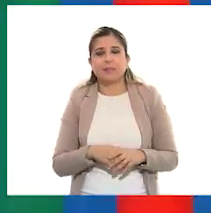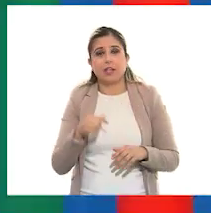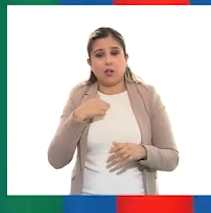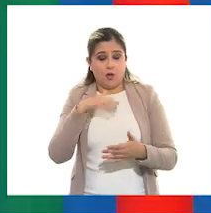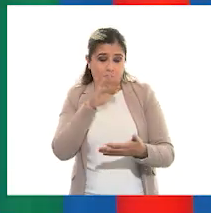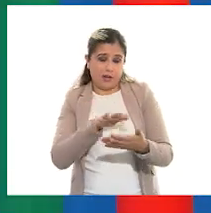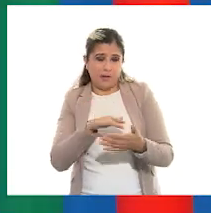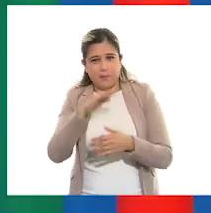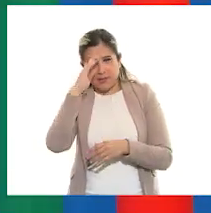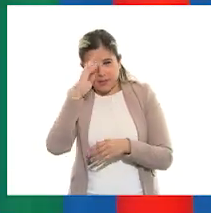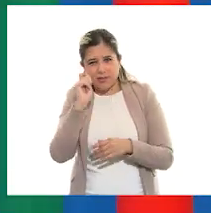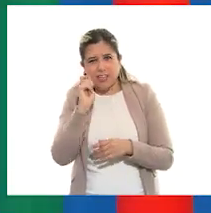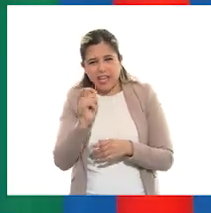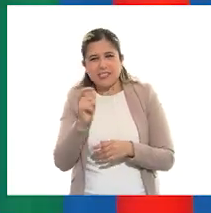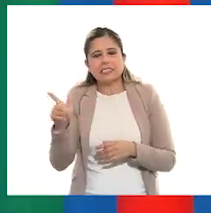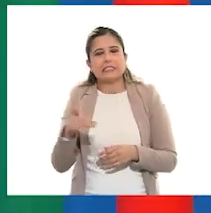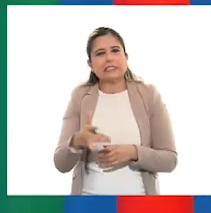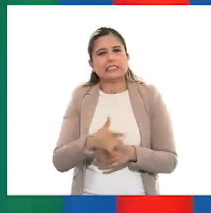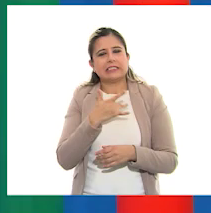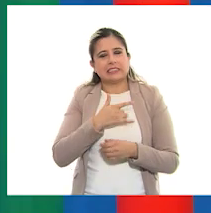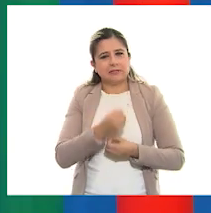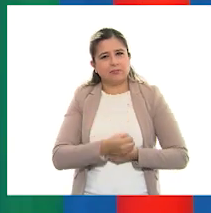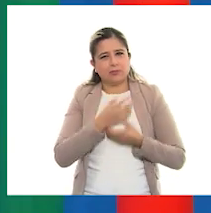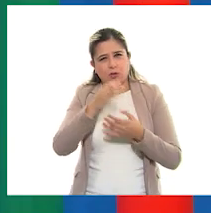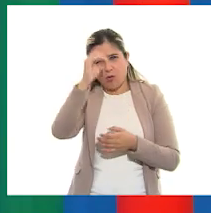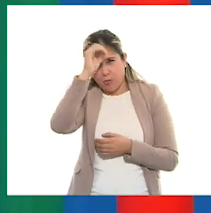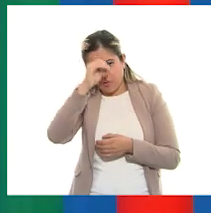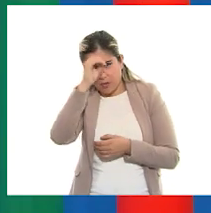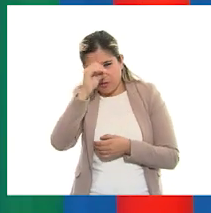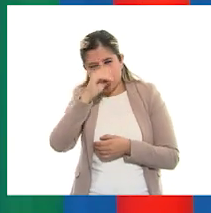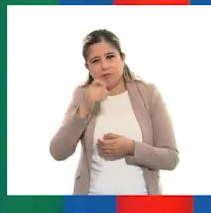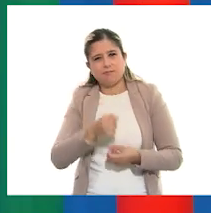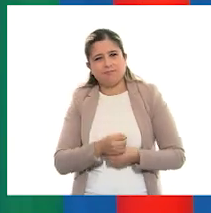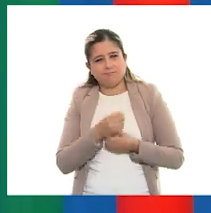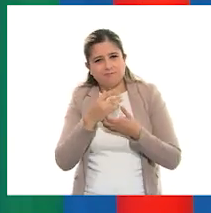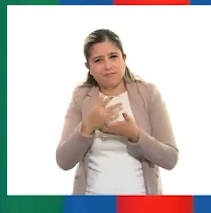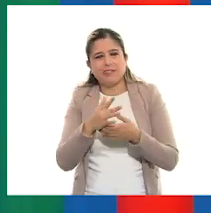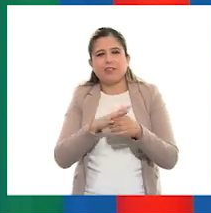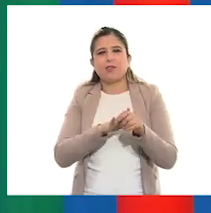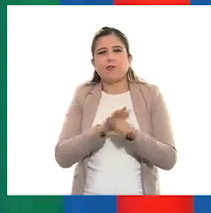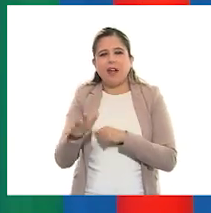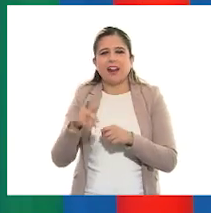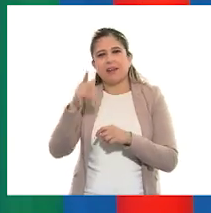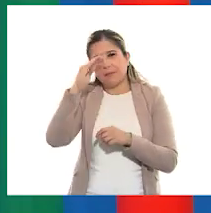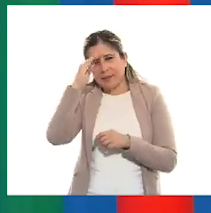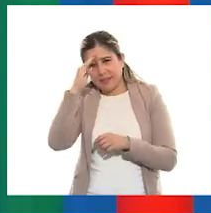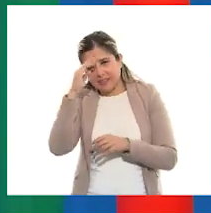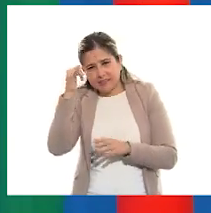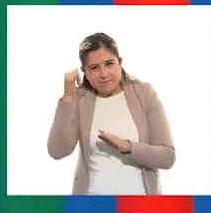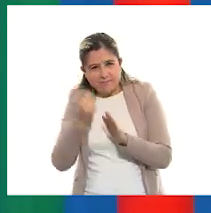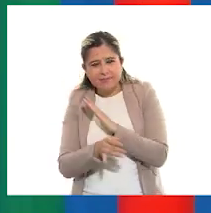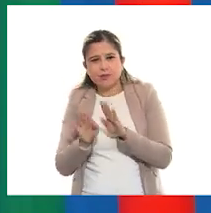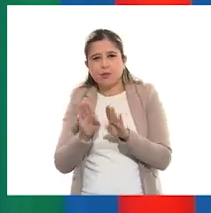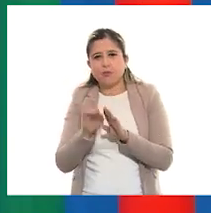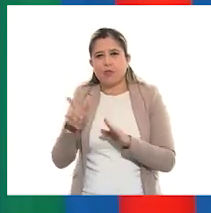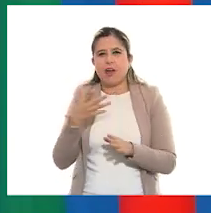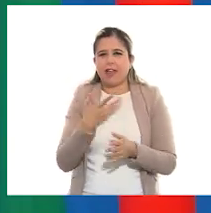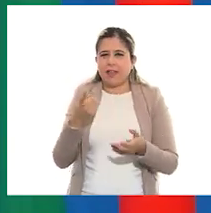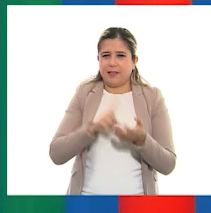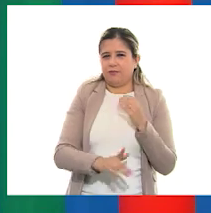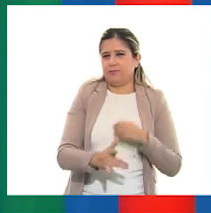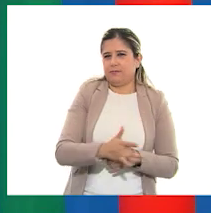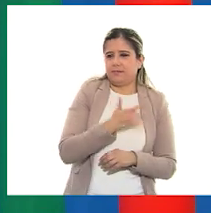lector quiso compartir qué le pareció el artículo más bien, que cita y las reflexiones que motivó en él.